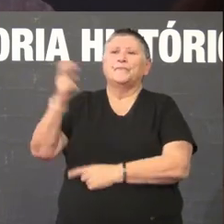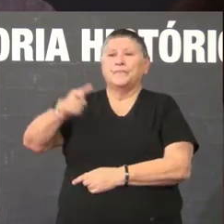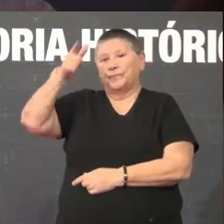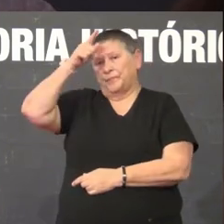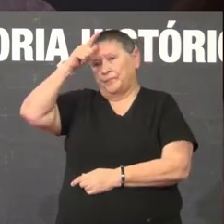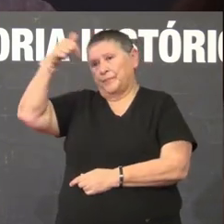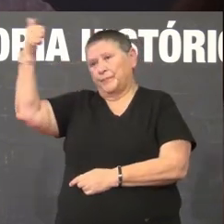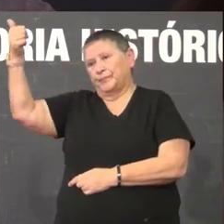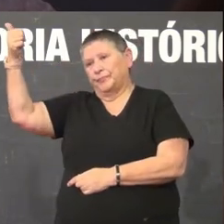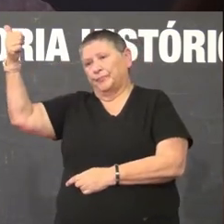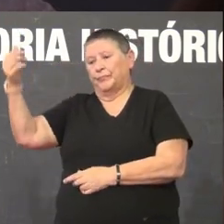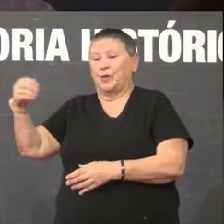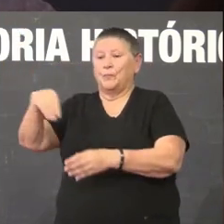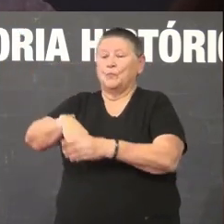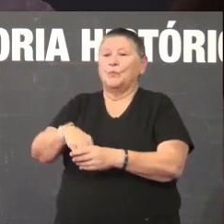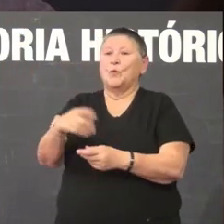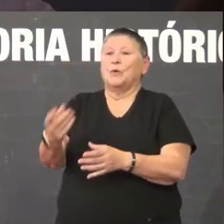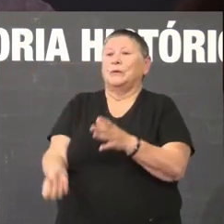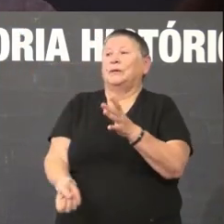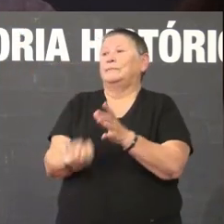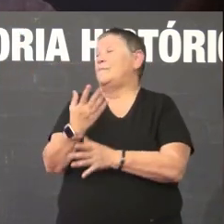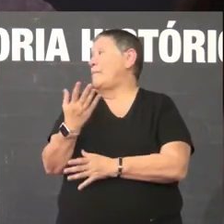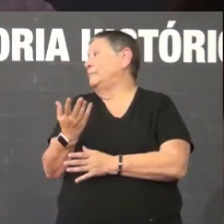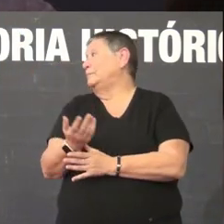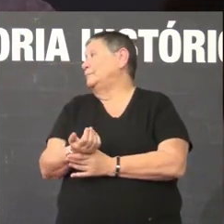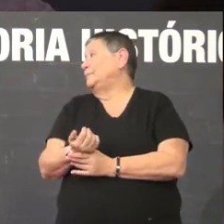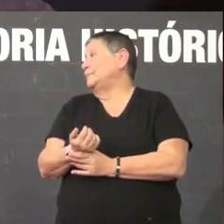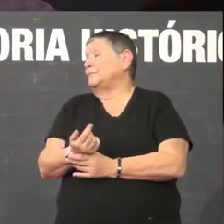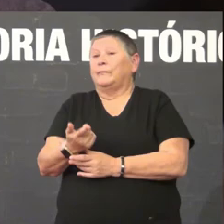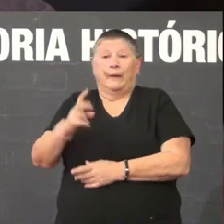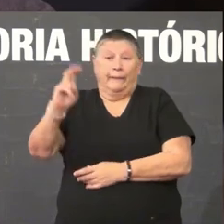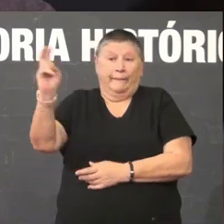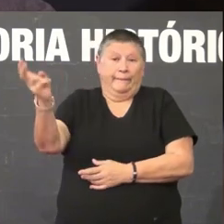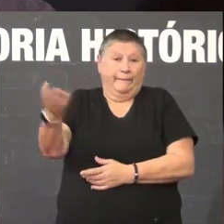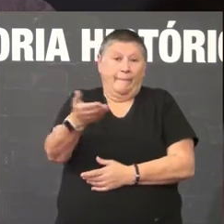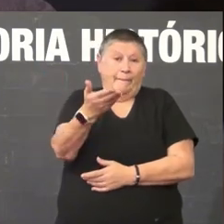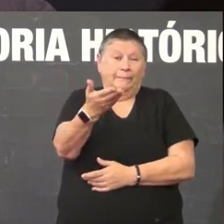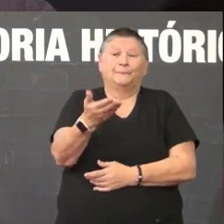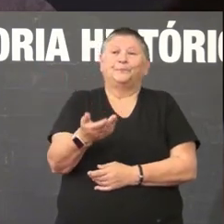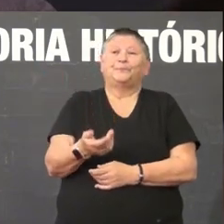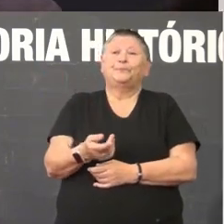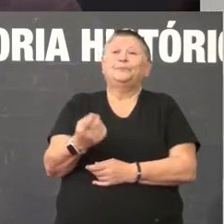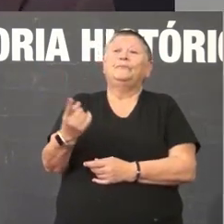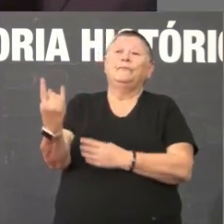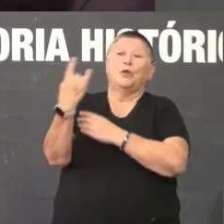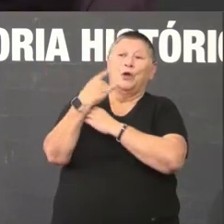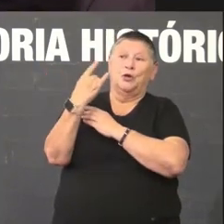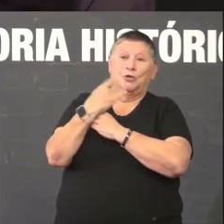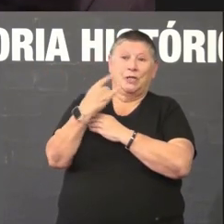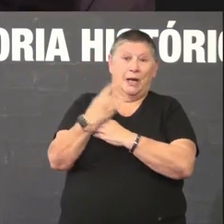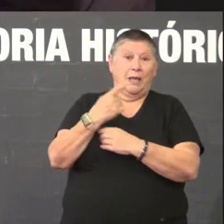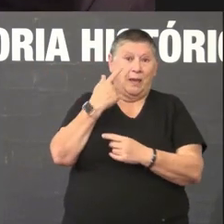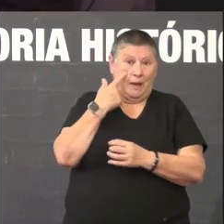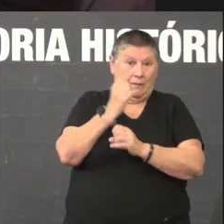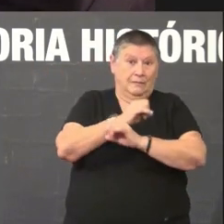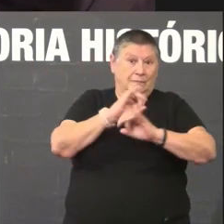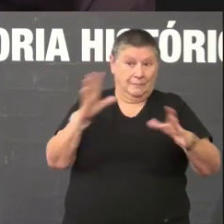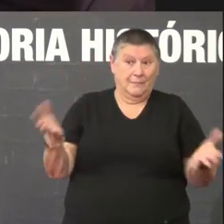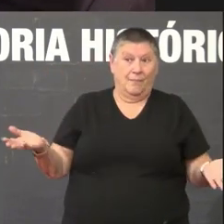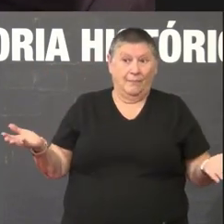ese tingladito, sacaron unha... etcétera, etcétera. E nos engañaron vilmente,